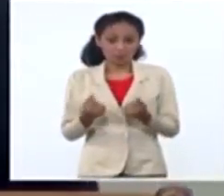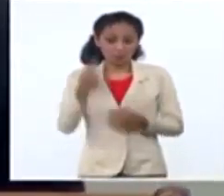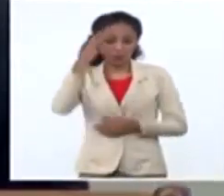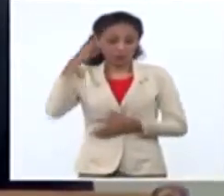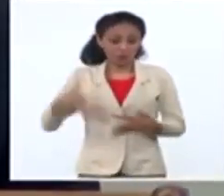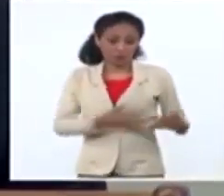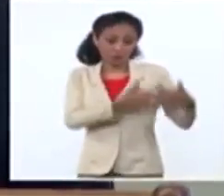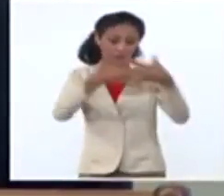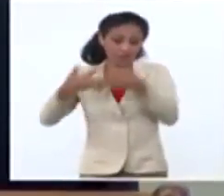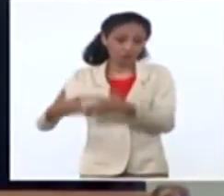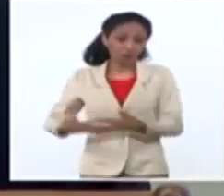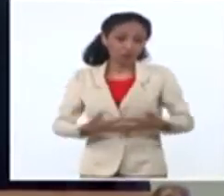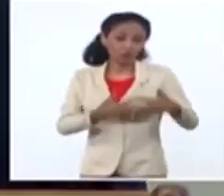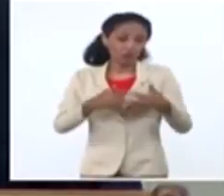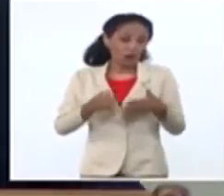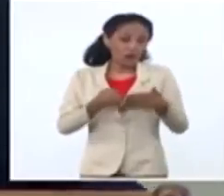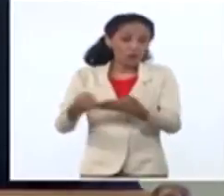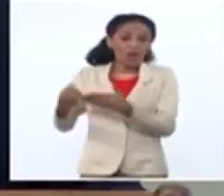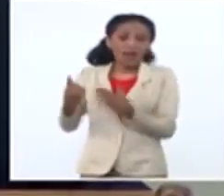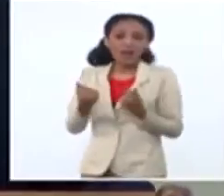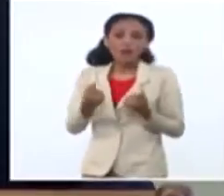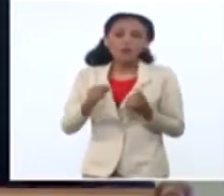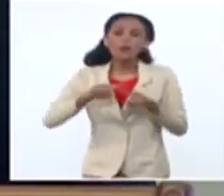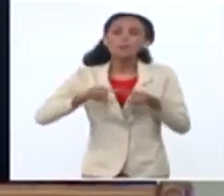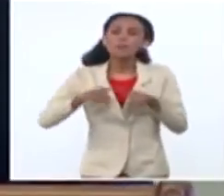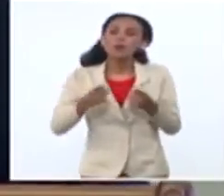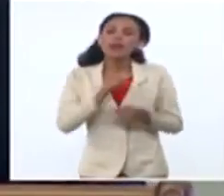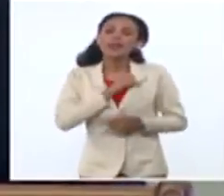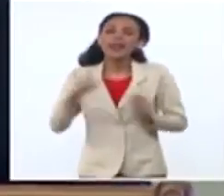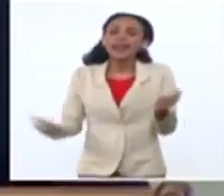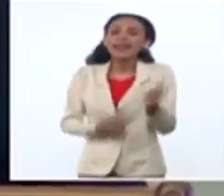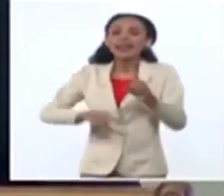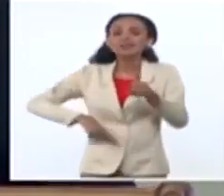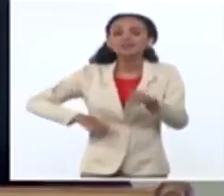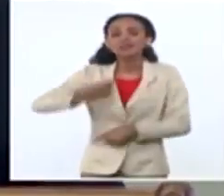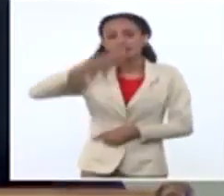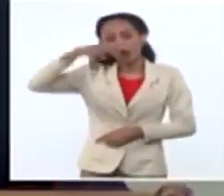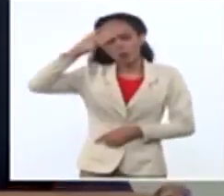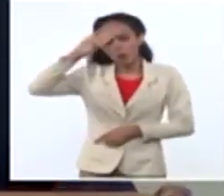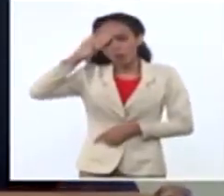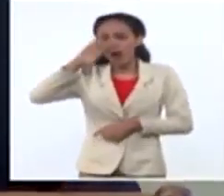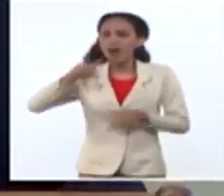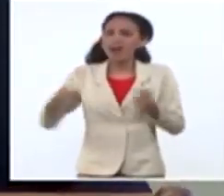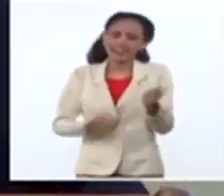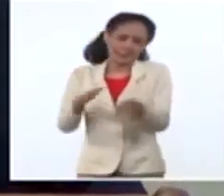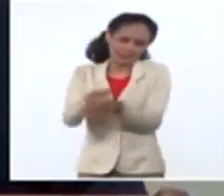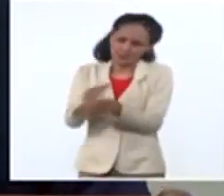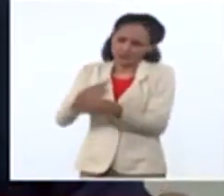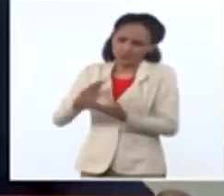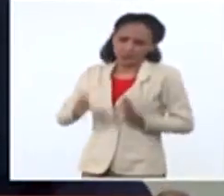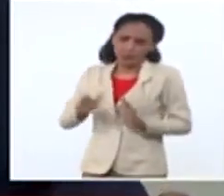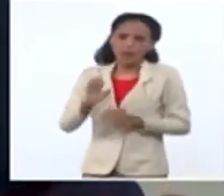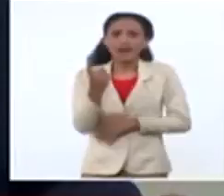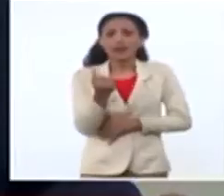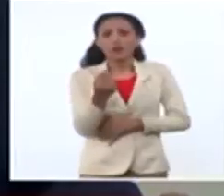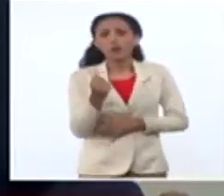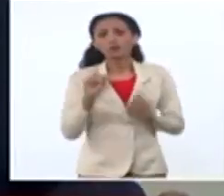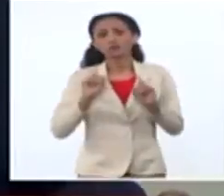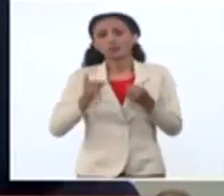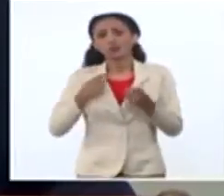Cuba, guerra económica, guerra política, guerra comercial y